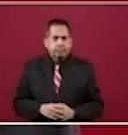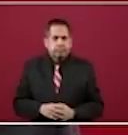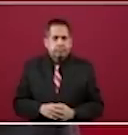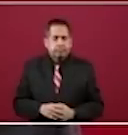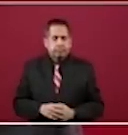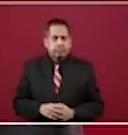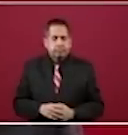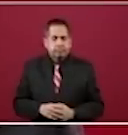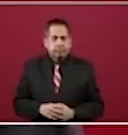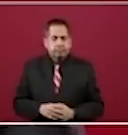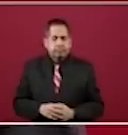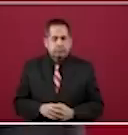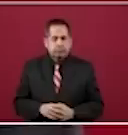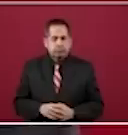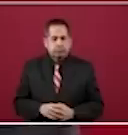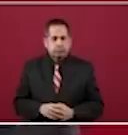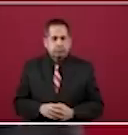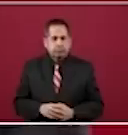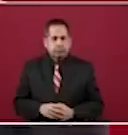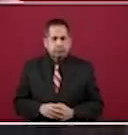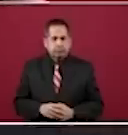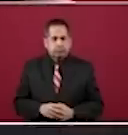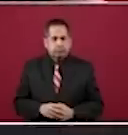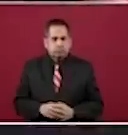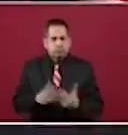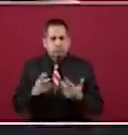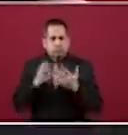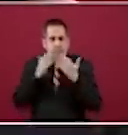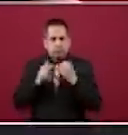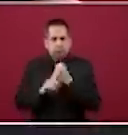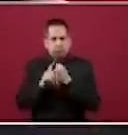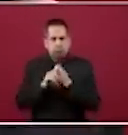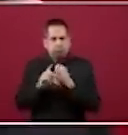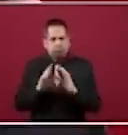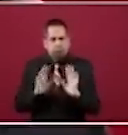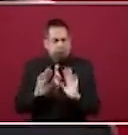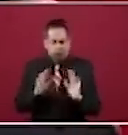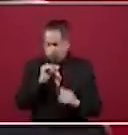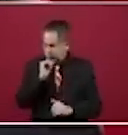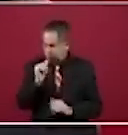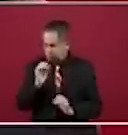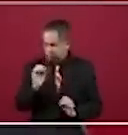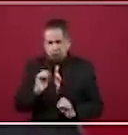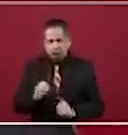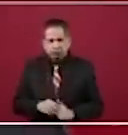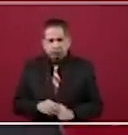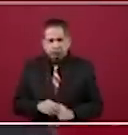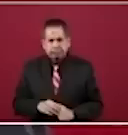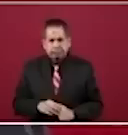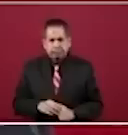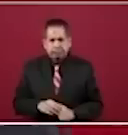no tenemos problemas de